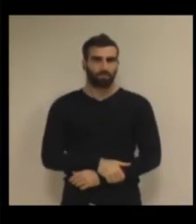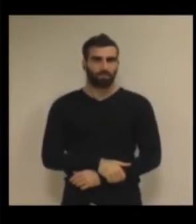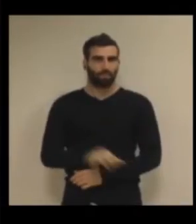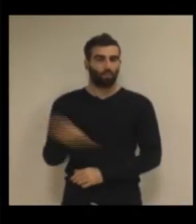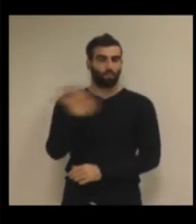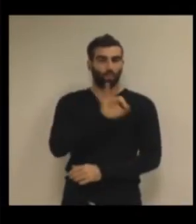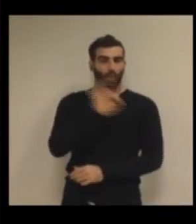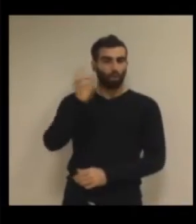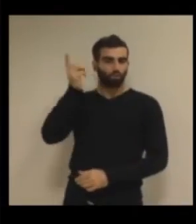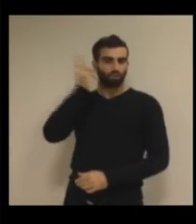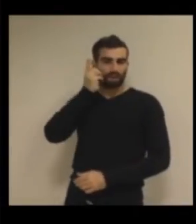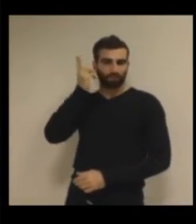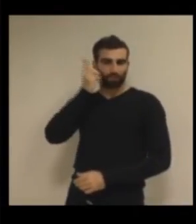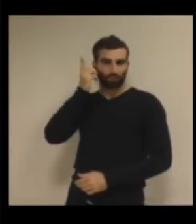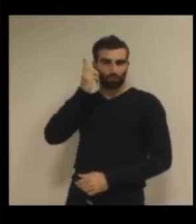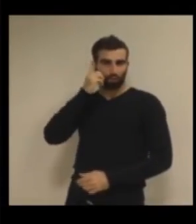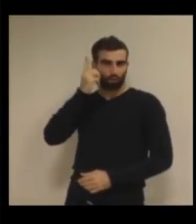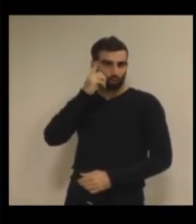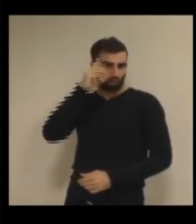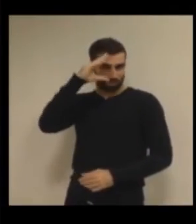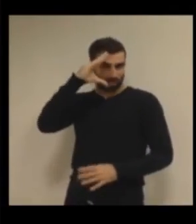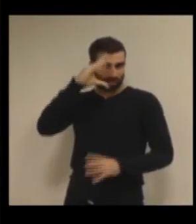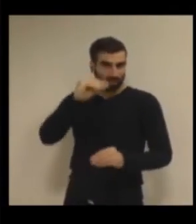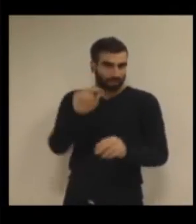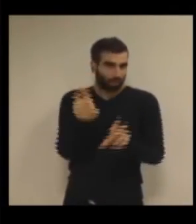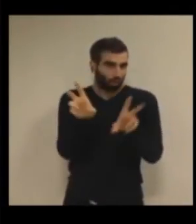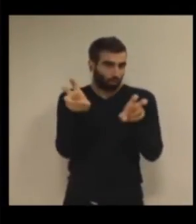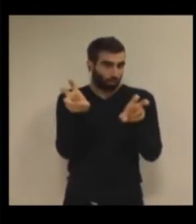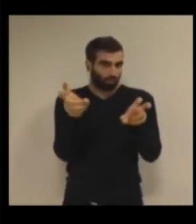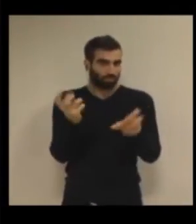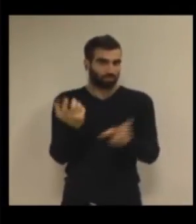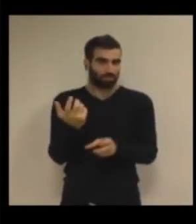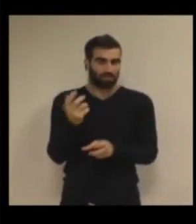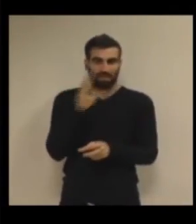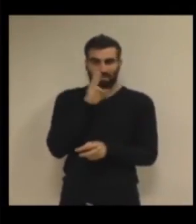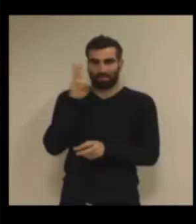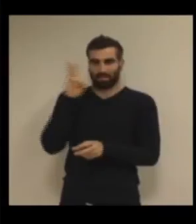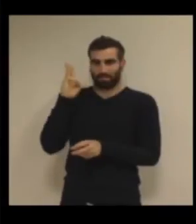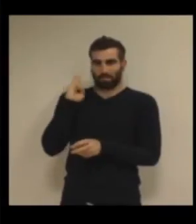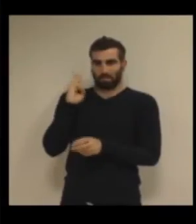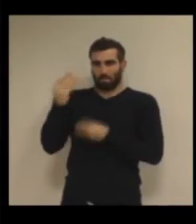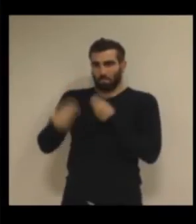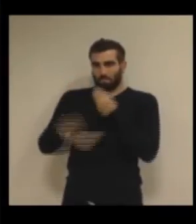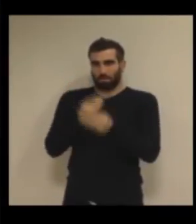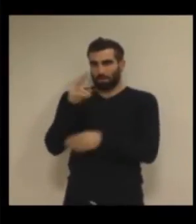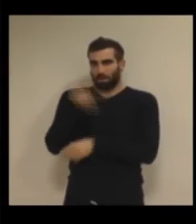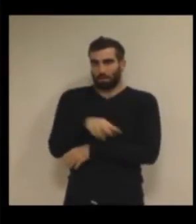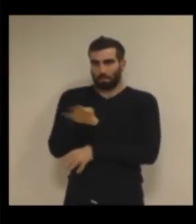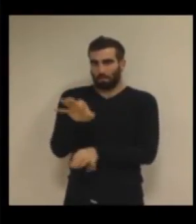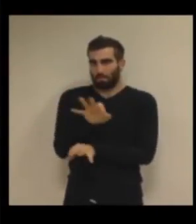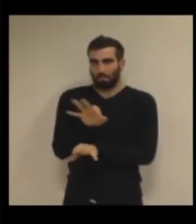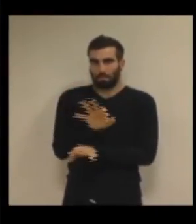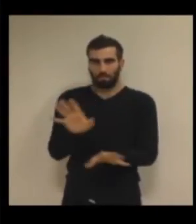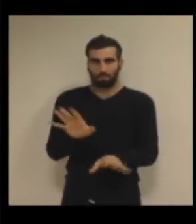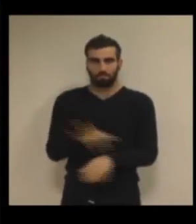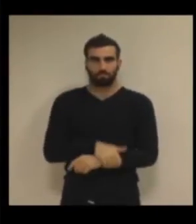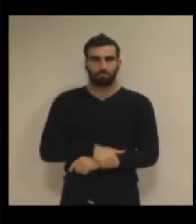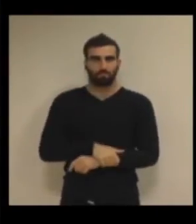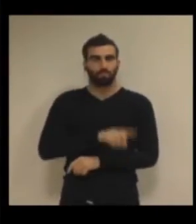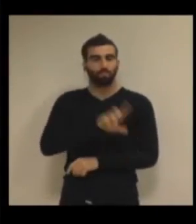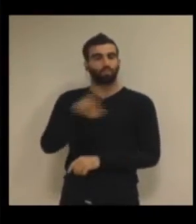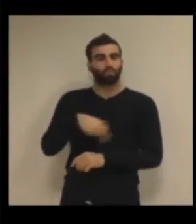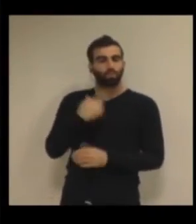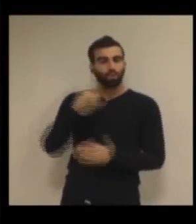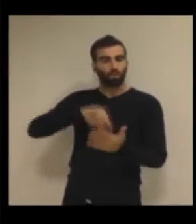o de su teléfono inteligente. Uh-huh. Que hace 3 años, cuando empezasteis el proyecto, planificasteis